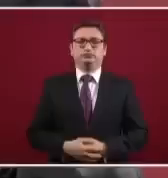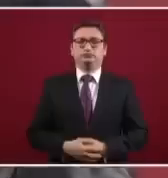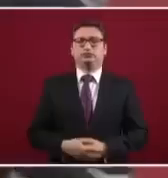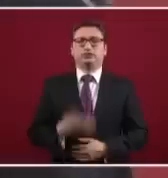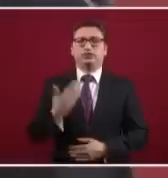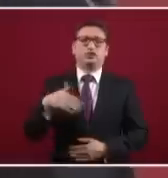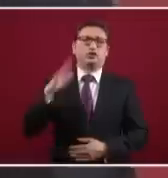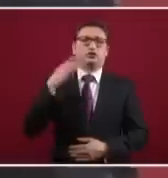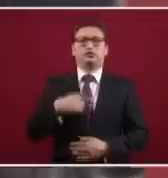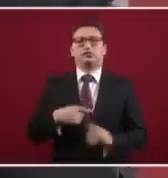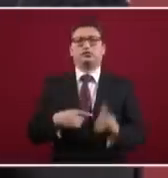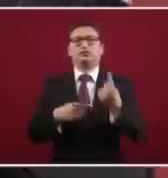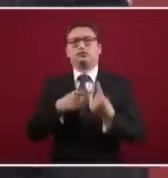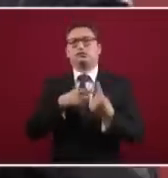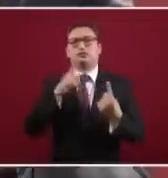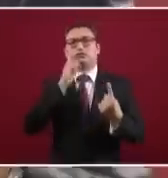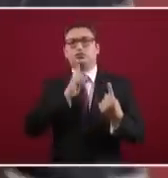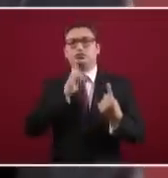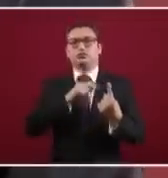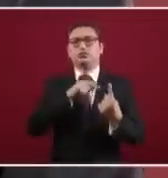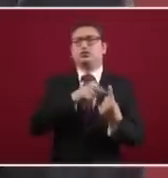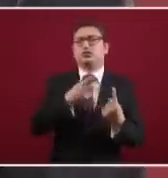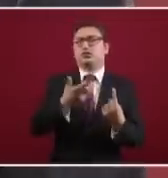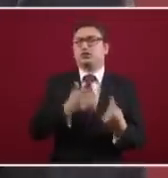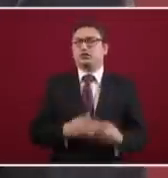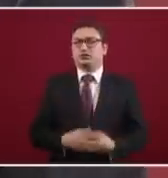mujer vinculada